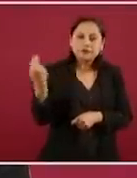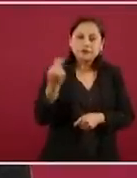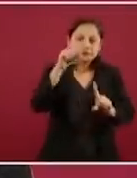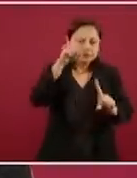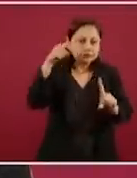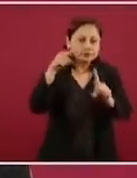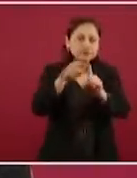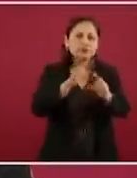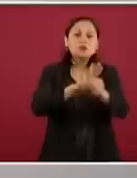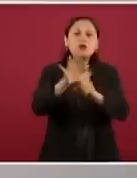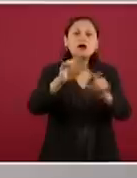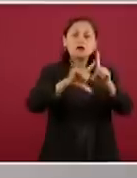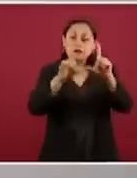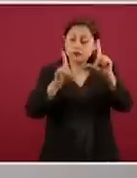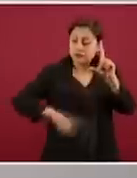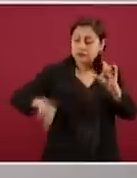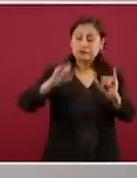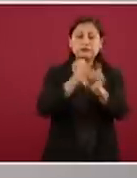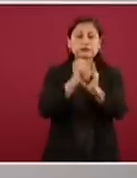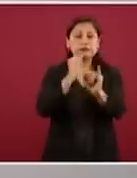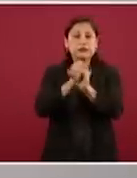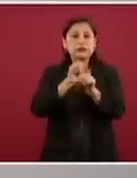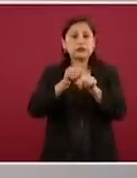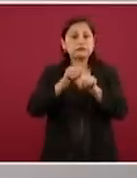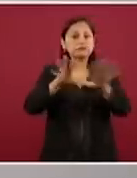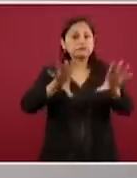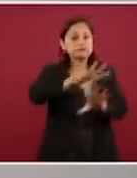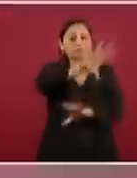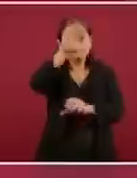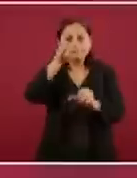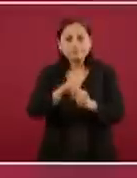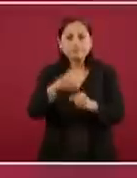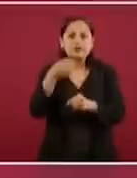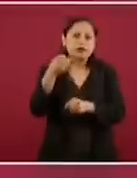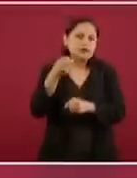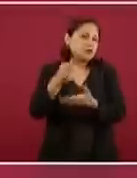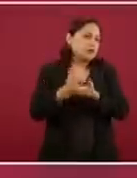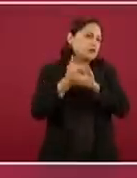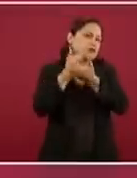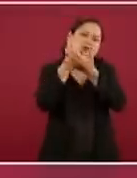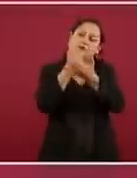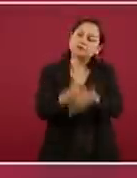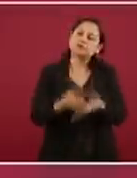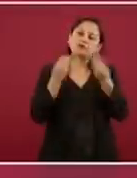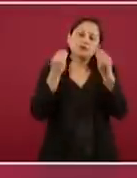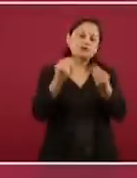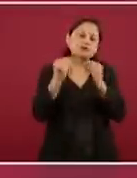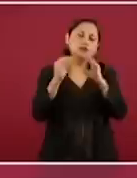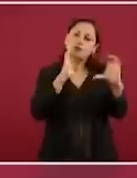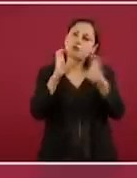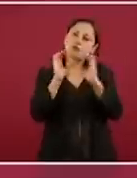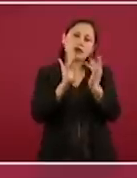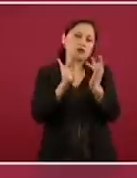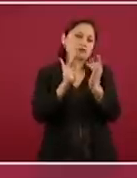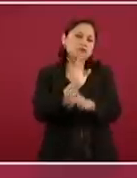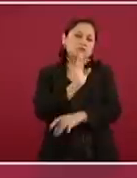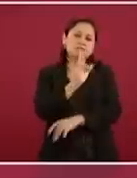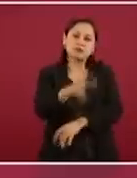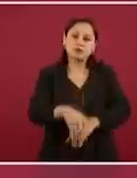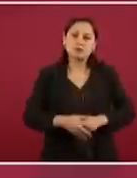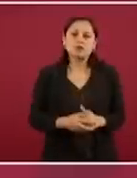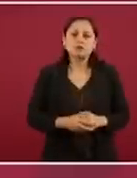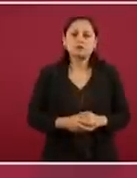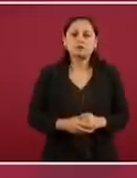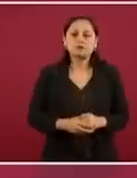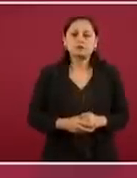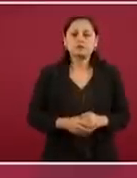internet. Eso va a ayudar muchísimo, va a mejorar mucho la comunicación. Bueno, ¿te